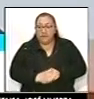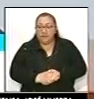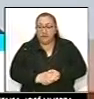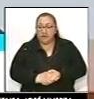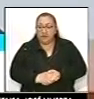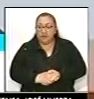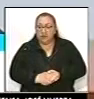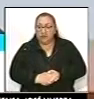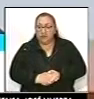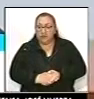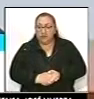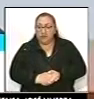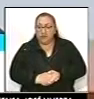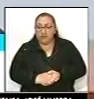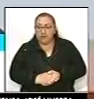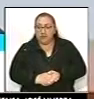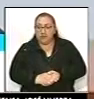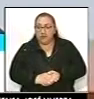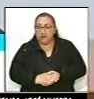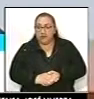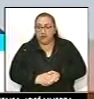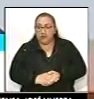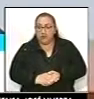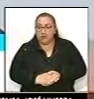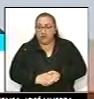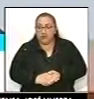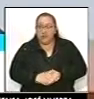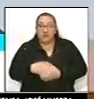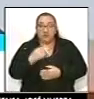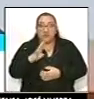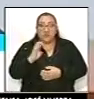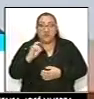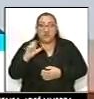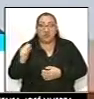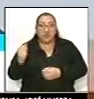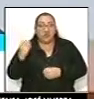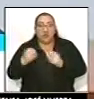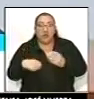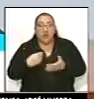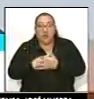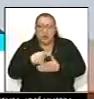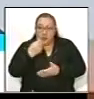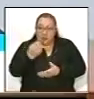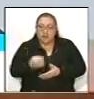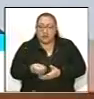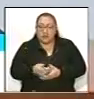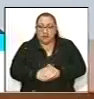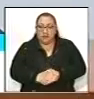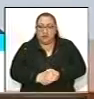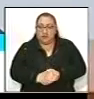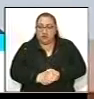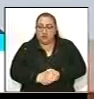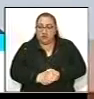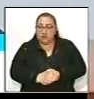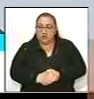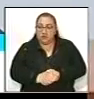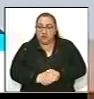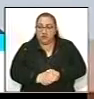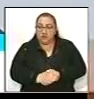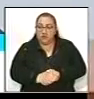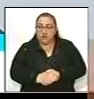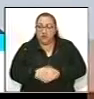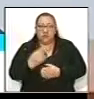es un concurso de becas de común para todos. Esto es una reparación. Entonces, solo pedimos que se